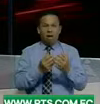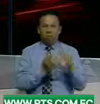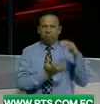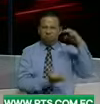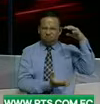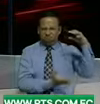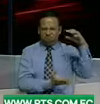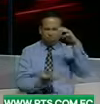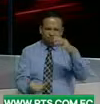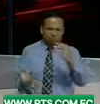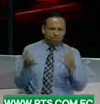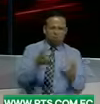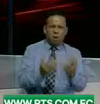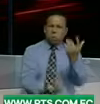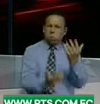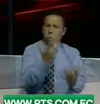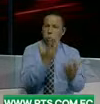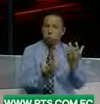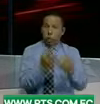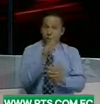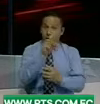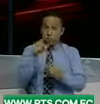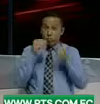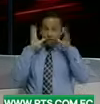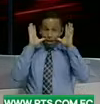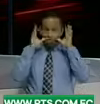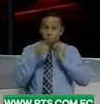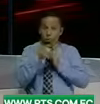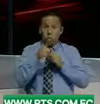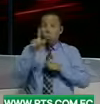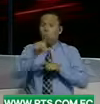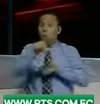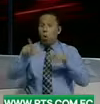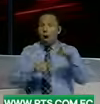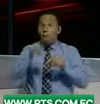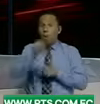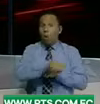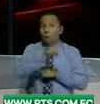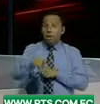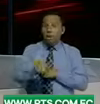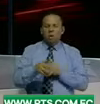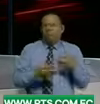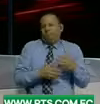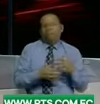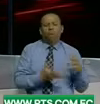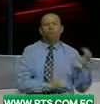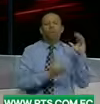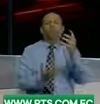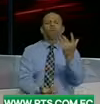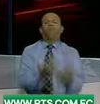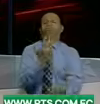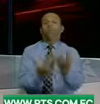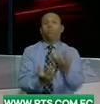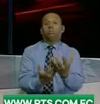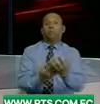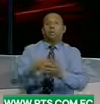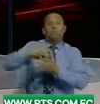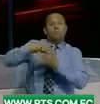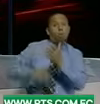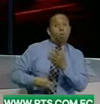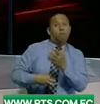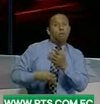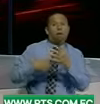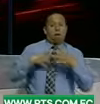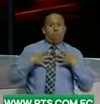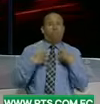Si lo hacen en zonas prohibidas, podrían enfrentar una sanción de 7 a 15 días de prisión y una multa.